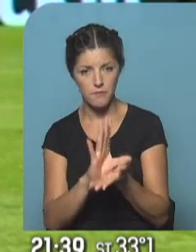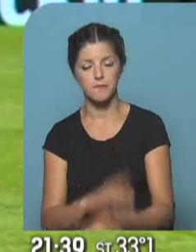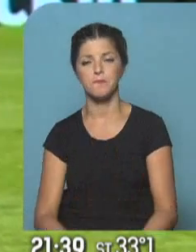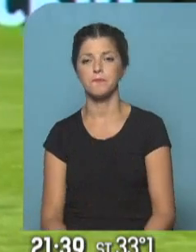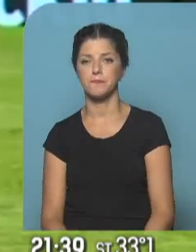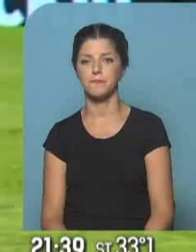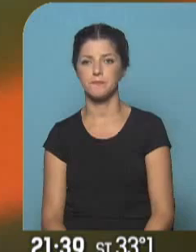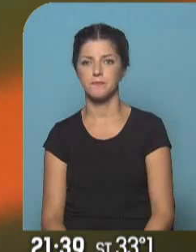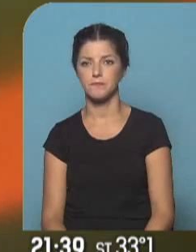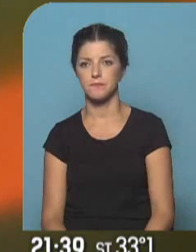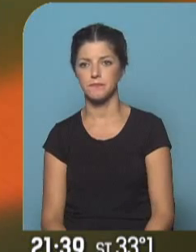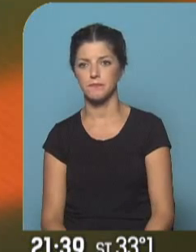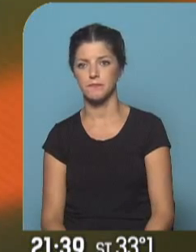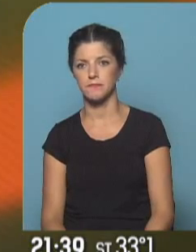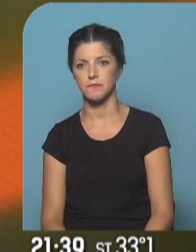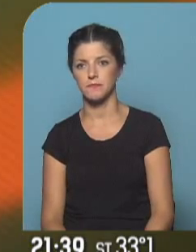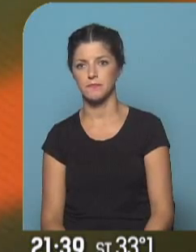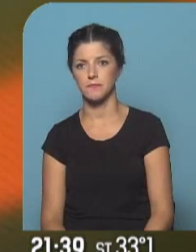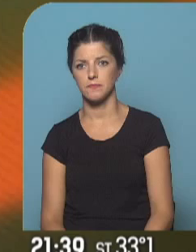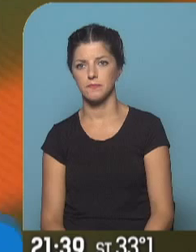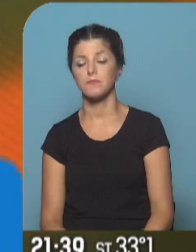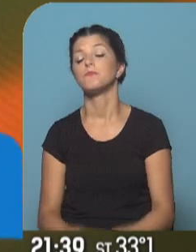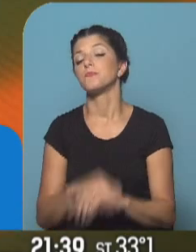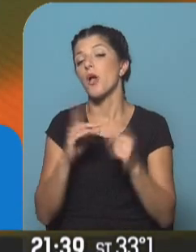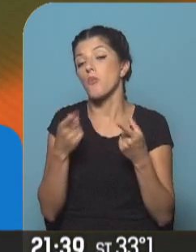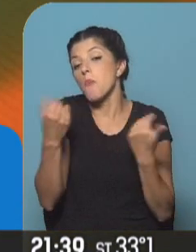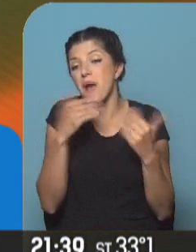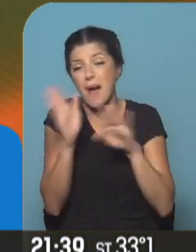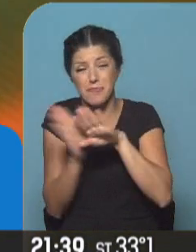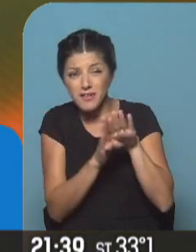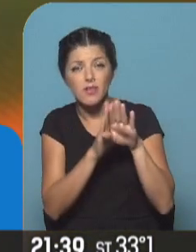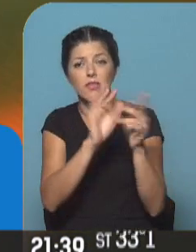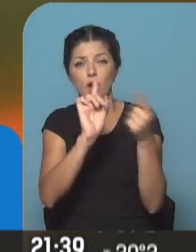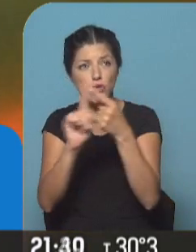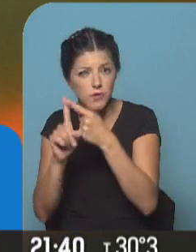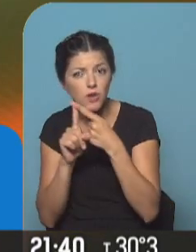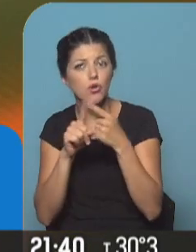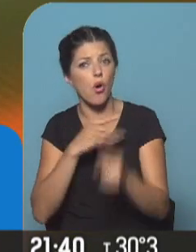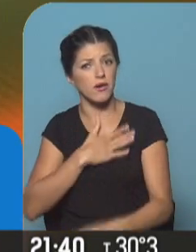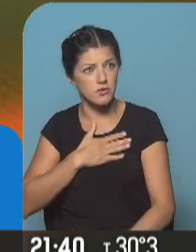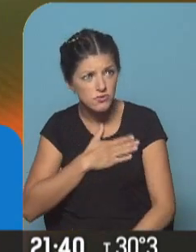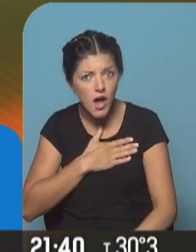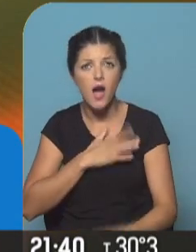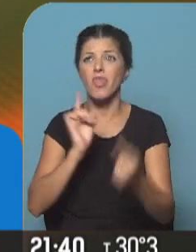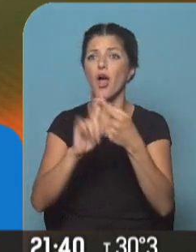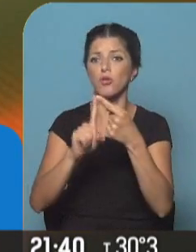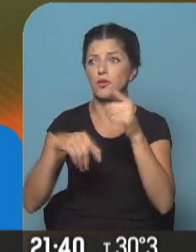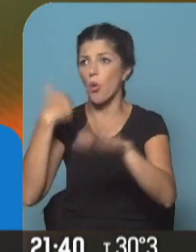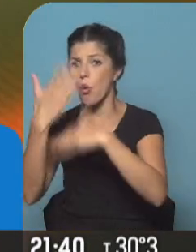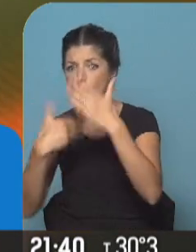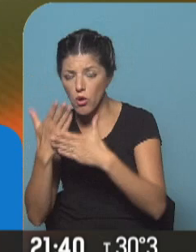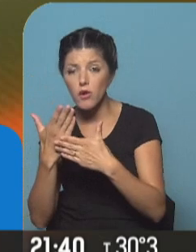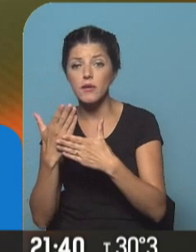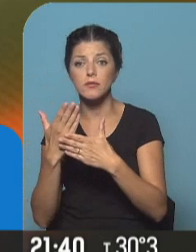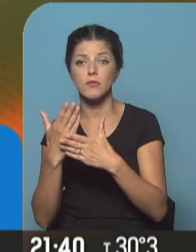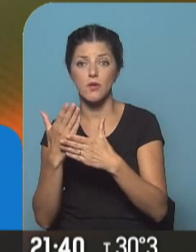el feeling con la gente o con los jugadores, más allá de la irregularidad lógica que puede tener